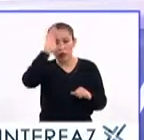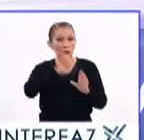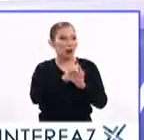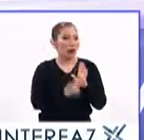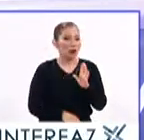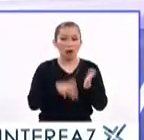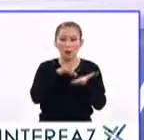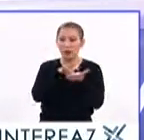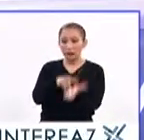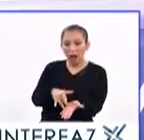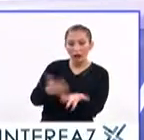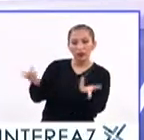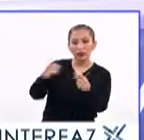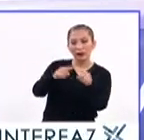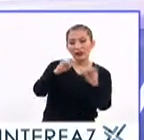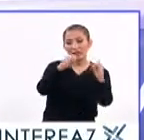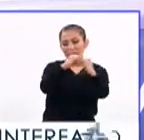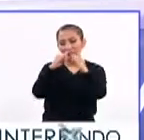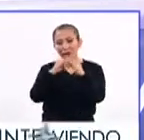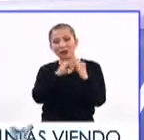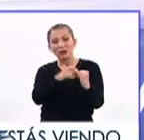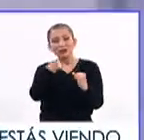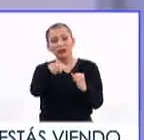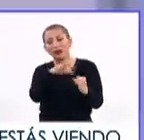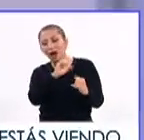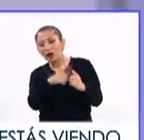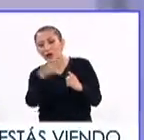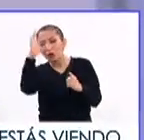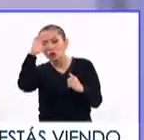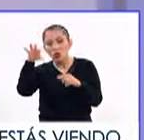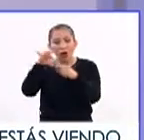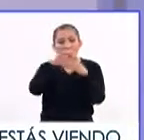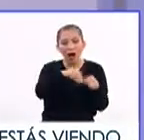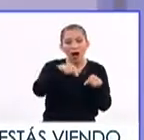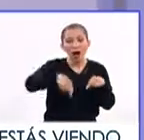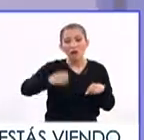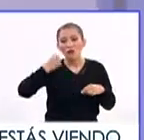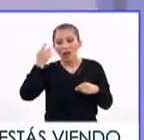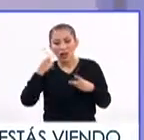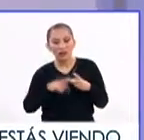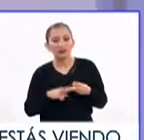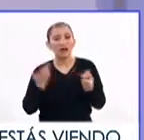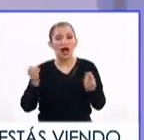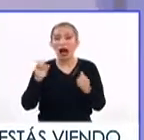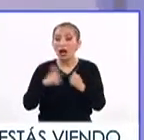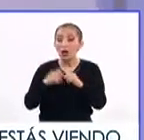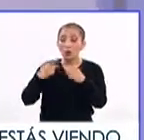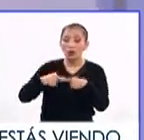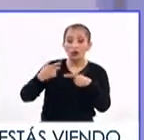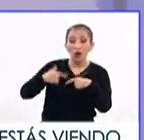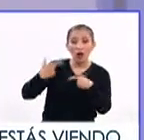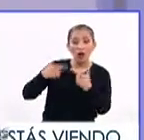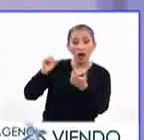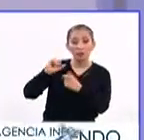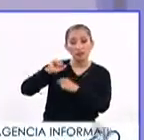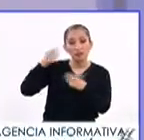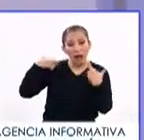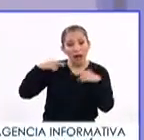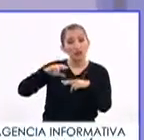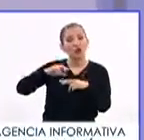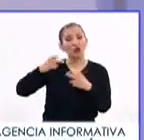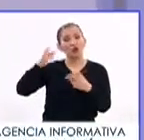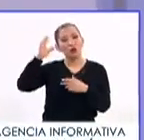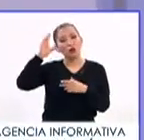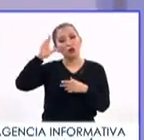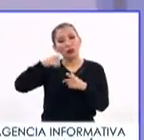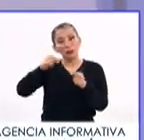sea apoyando a distintas instituciones que traigan eventos culturales aquí o conferencias, que traigan algún artista, algún profesor.